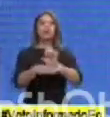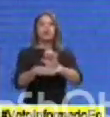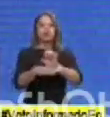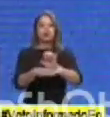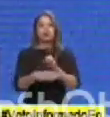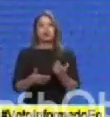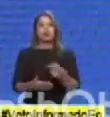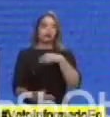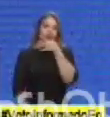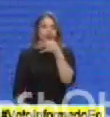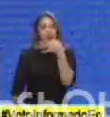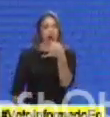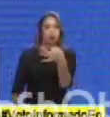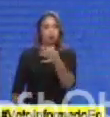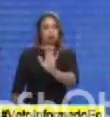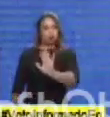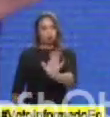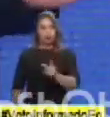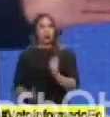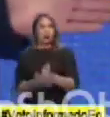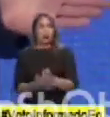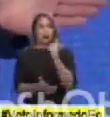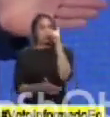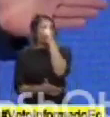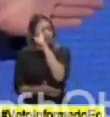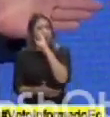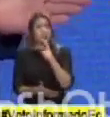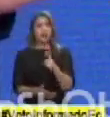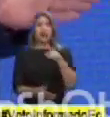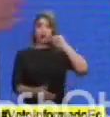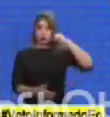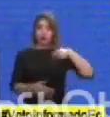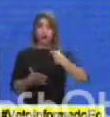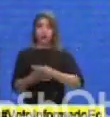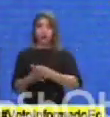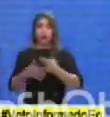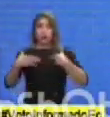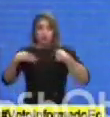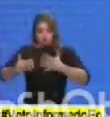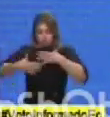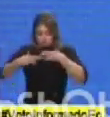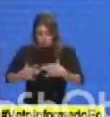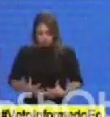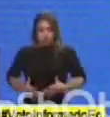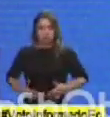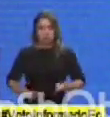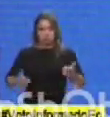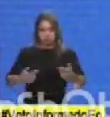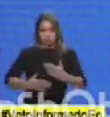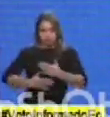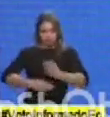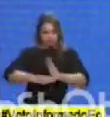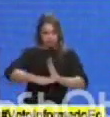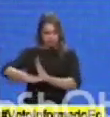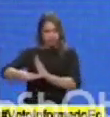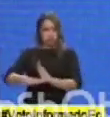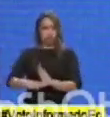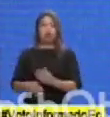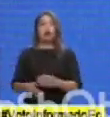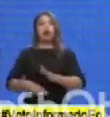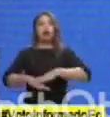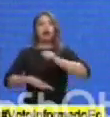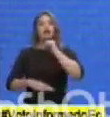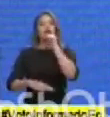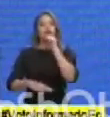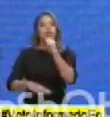nos sigan dando narrativas que la compra es muy difícil se volvió a caer la compra de los chalecos antibala Y por qué por falta de Liderazgo ese